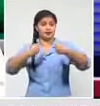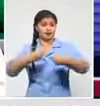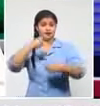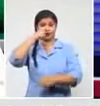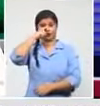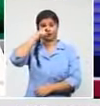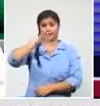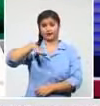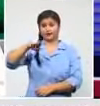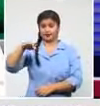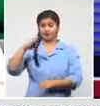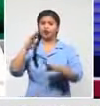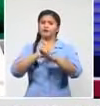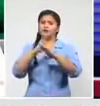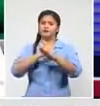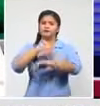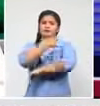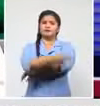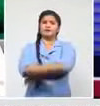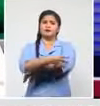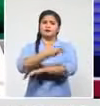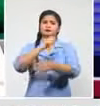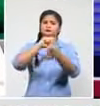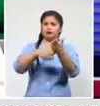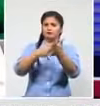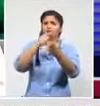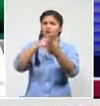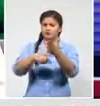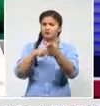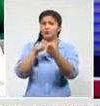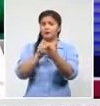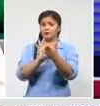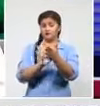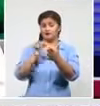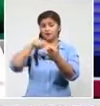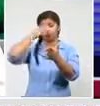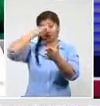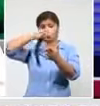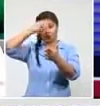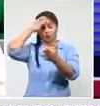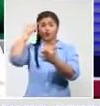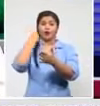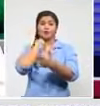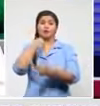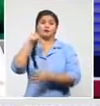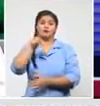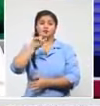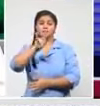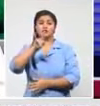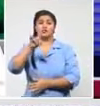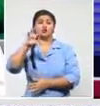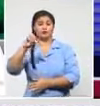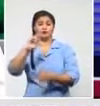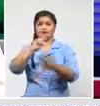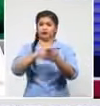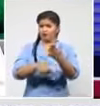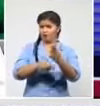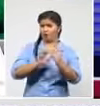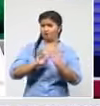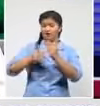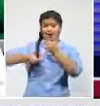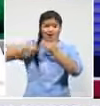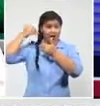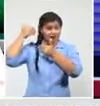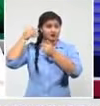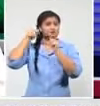países. Cuba es signataria desde 1990 y sobran los ejemplos de lo